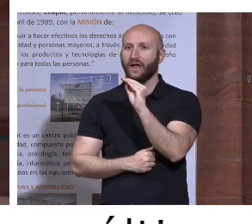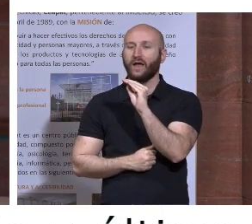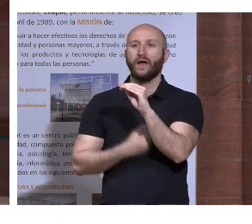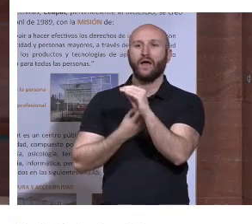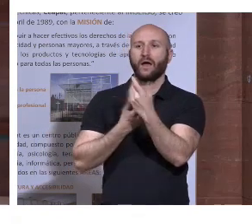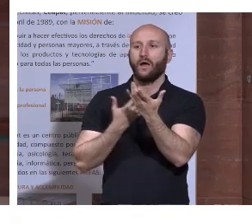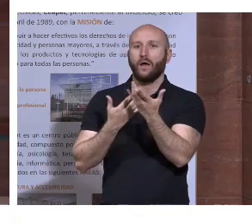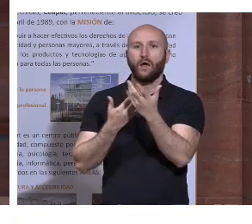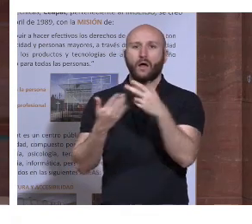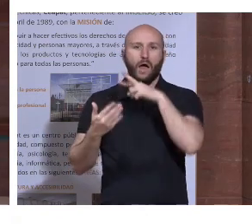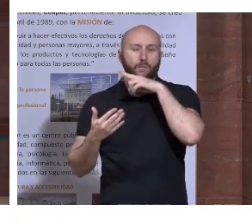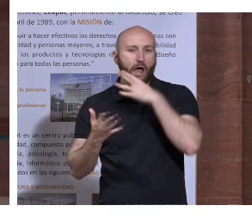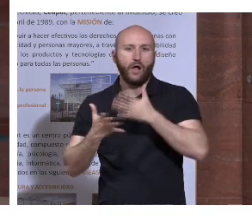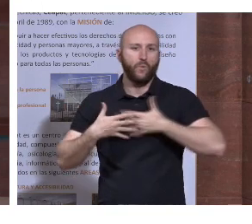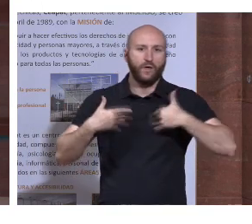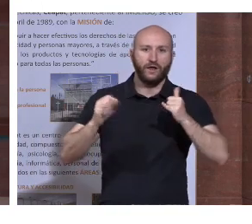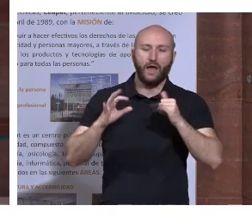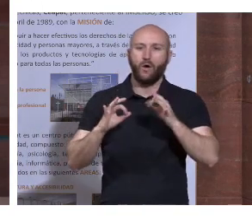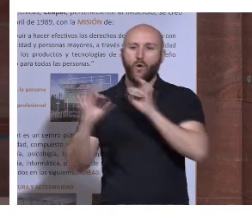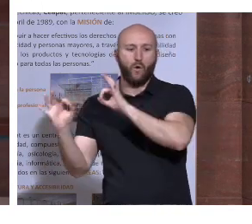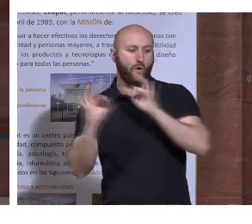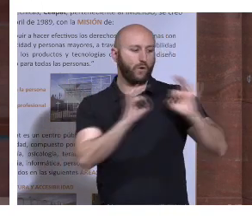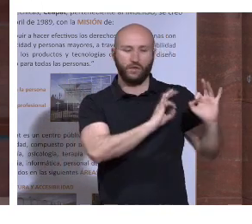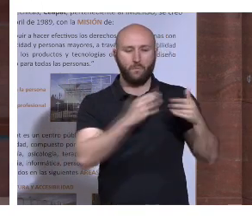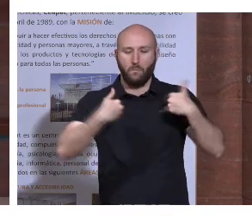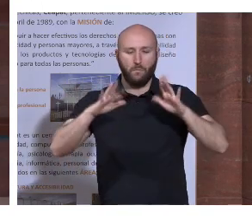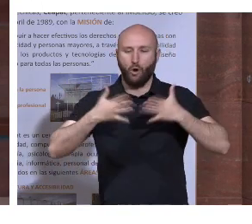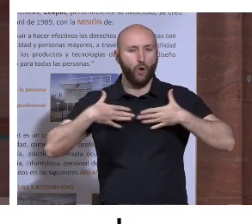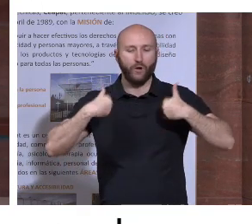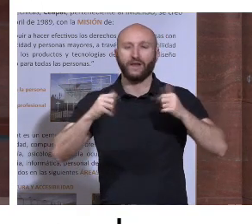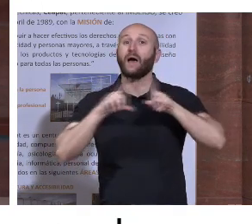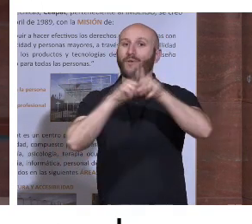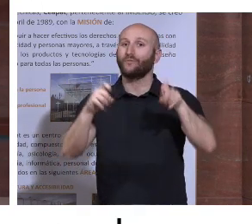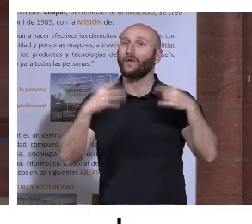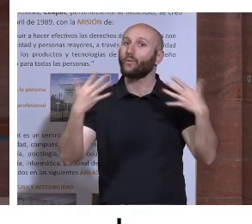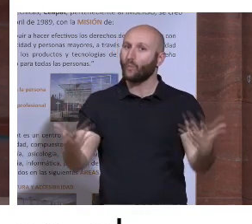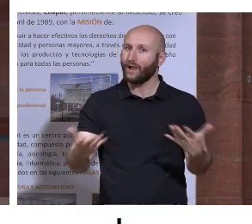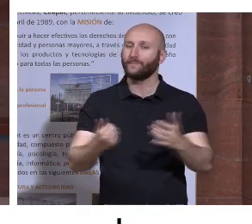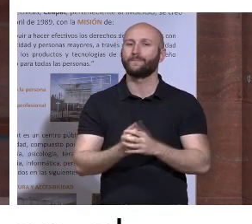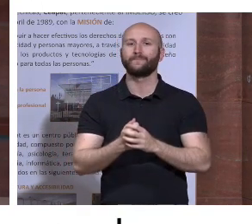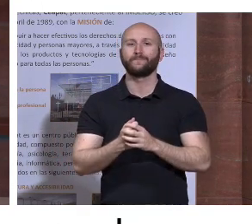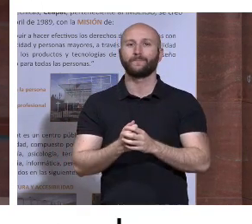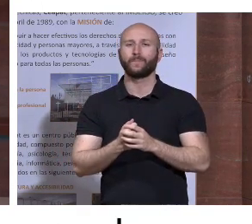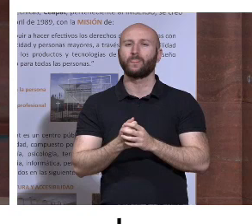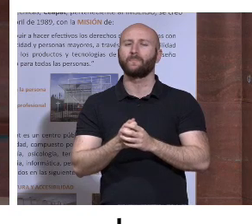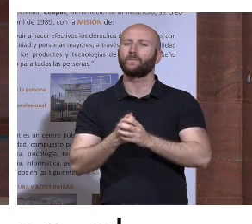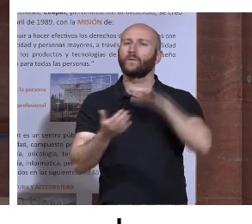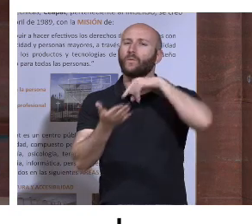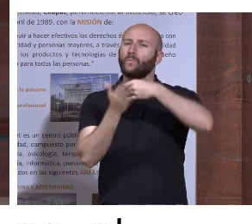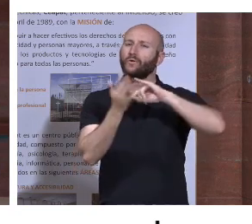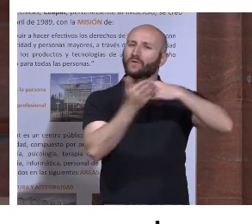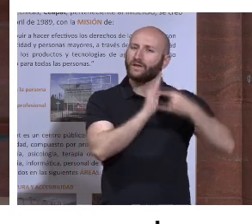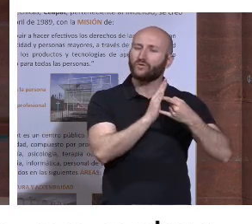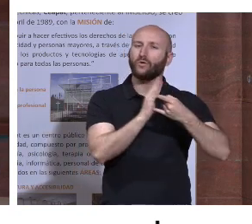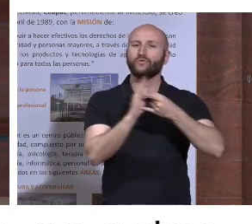intervenís como queráis y en el orden que queráis. Y la pregunta es esta, ¿qué proyectos tenéis